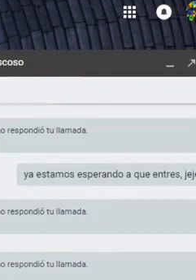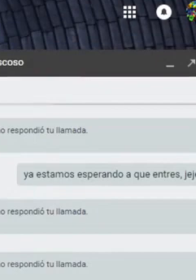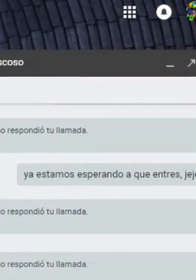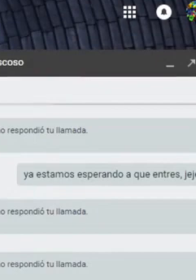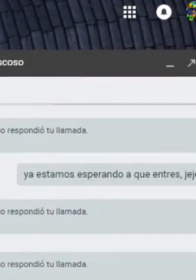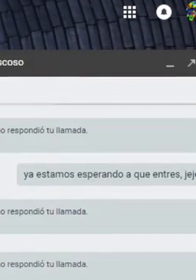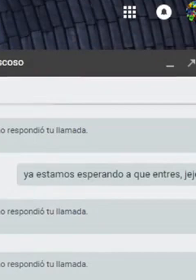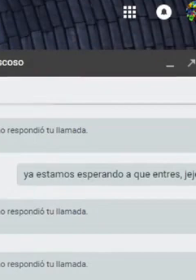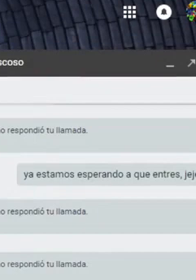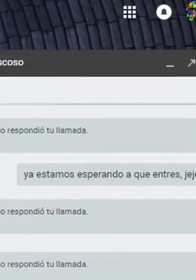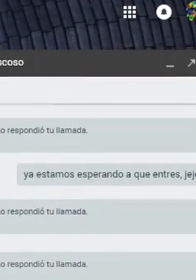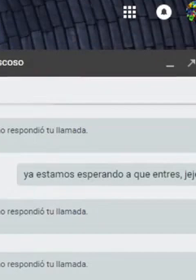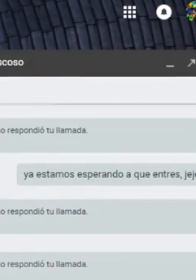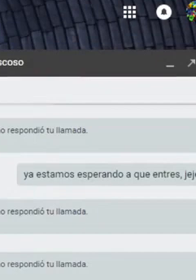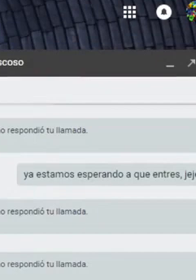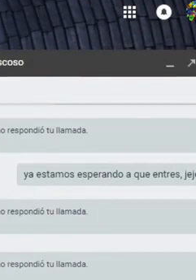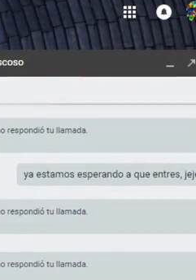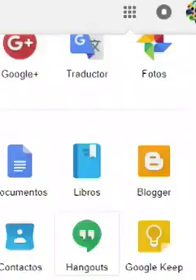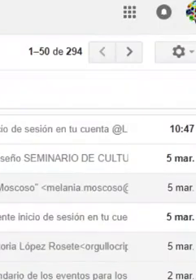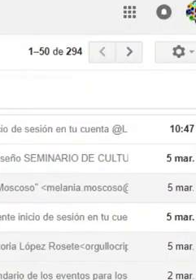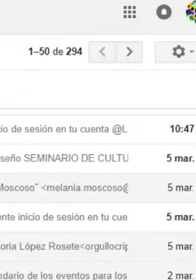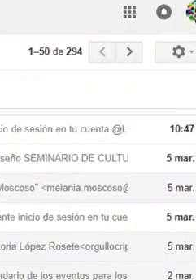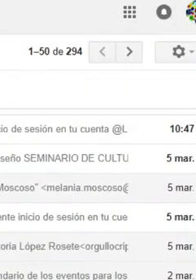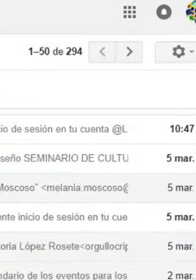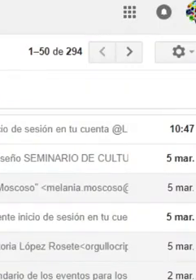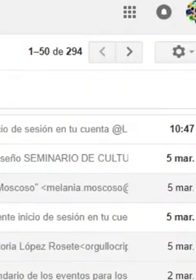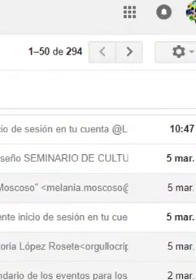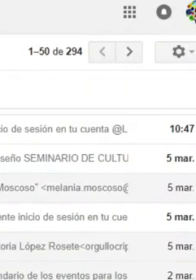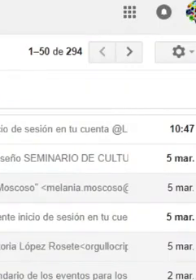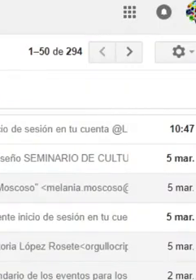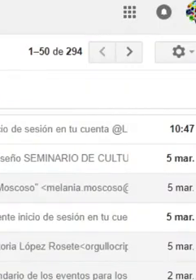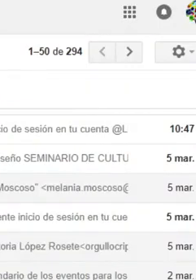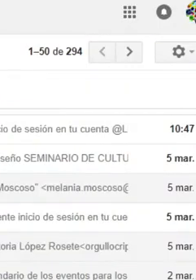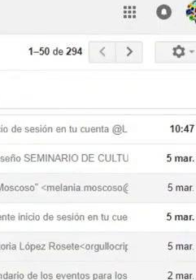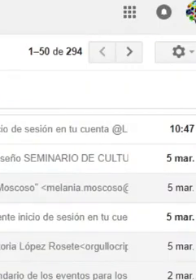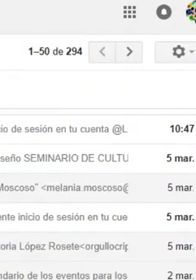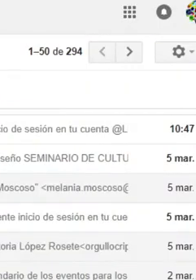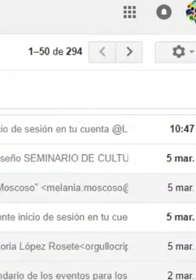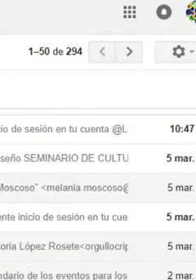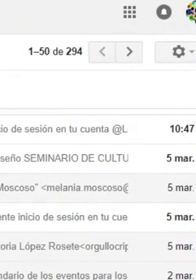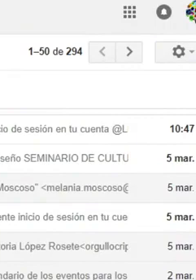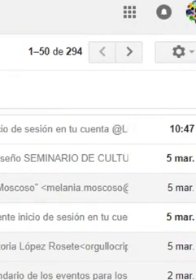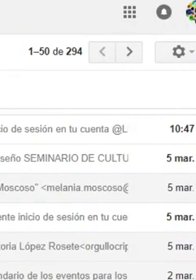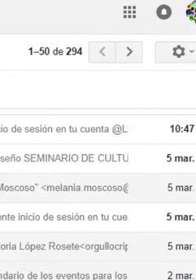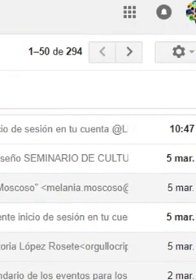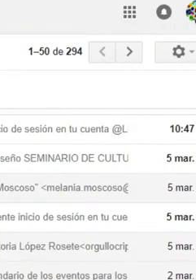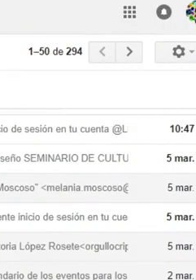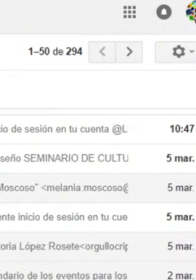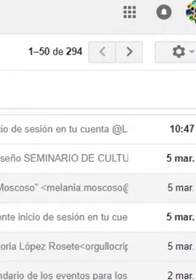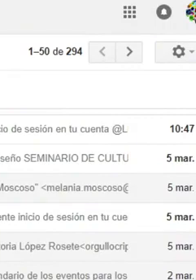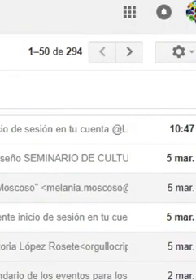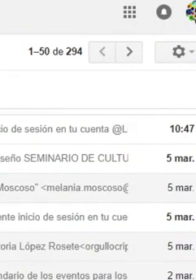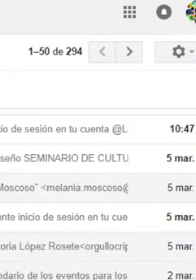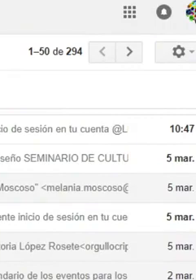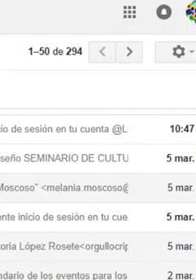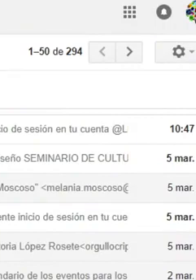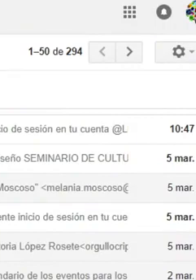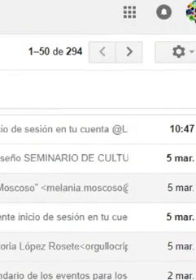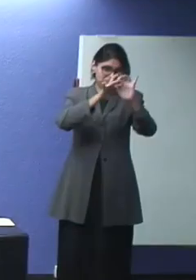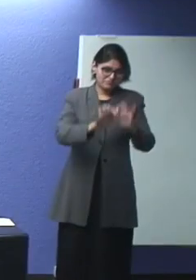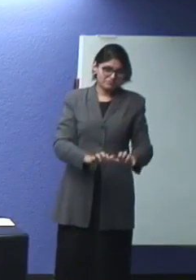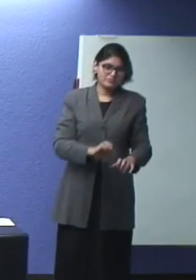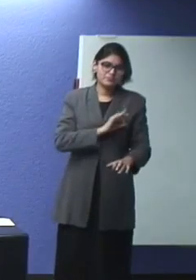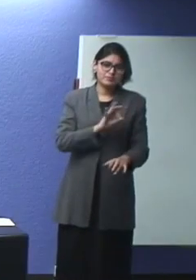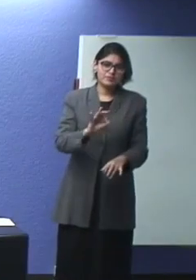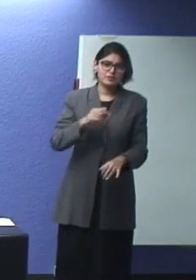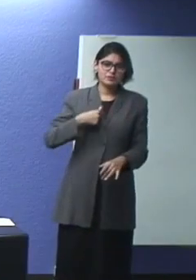social para derrumbar. Es decir, la comedia es una forma muy rápida de romper un estereotipo. Entonces creo que como activista